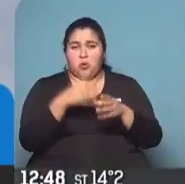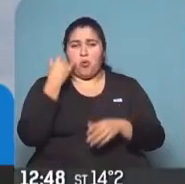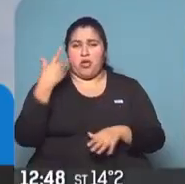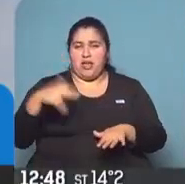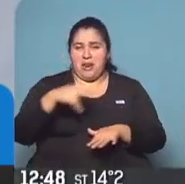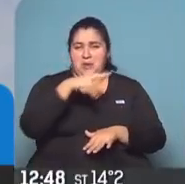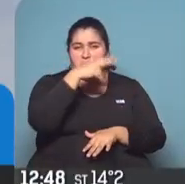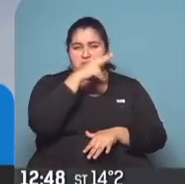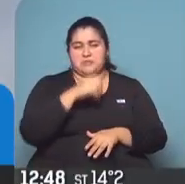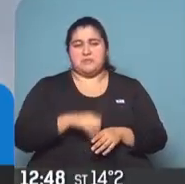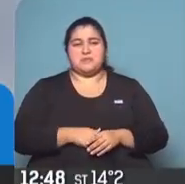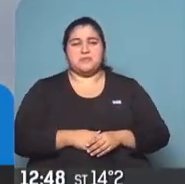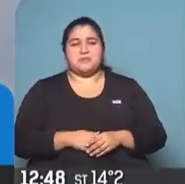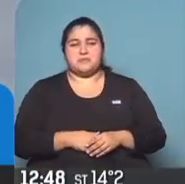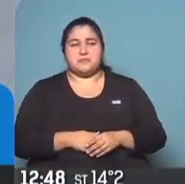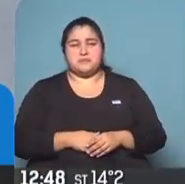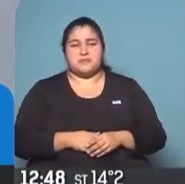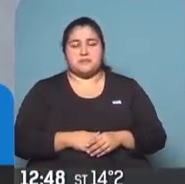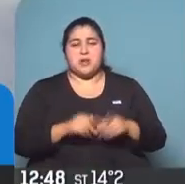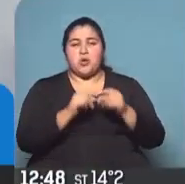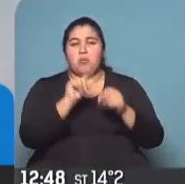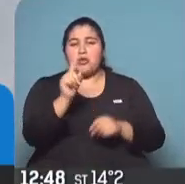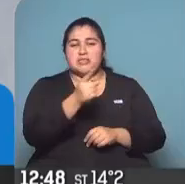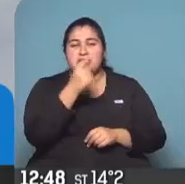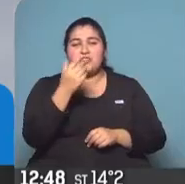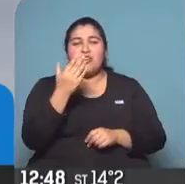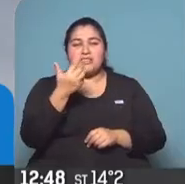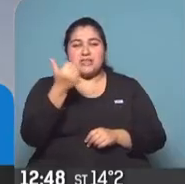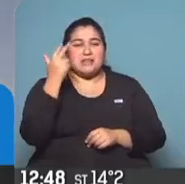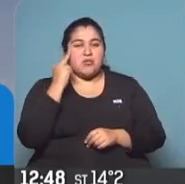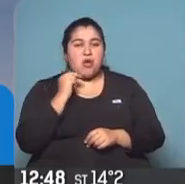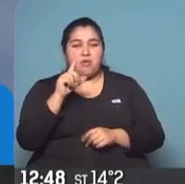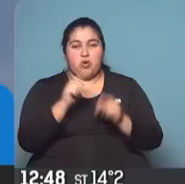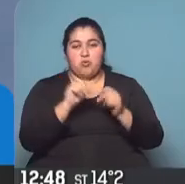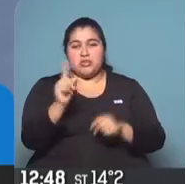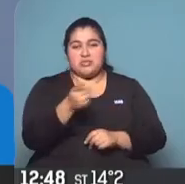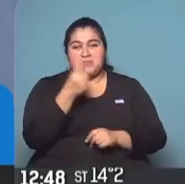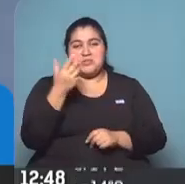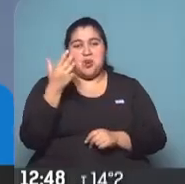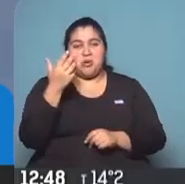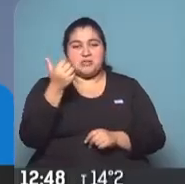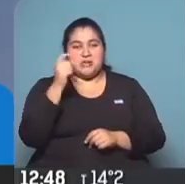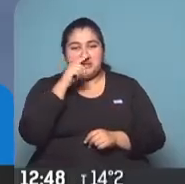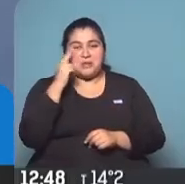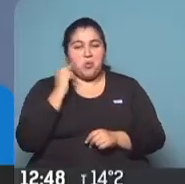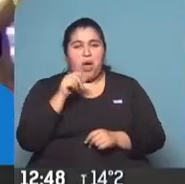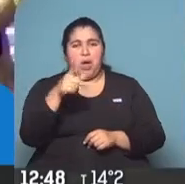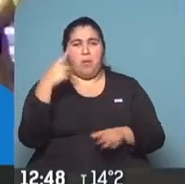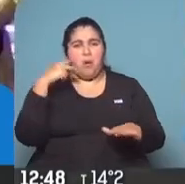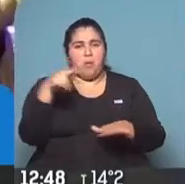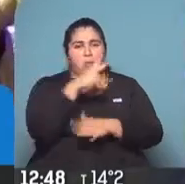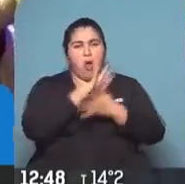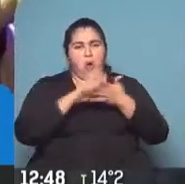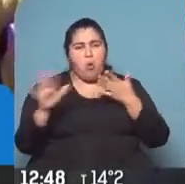augusta westland 169 y 119 modernas diversas de las páginas de reciente incorporación